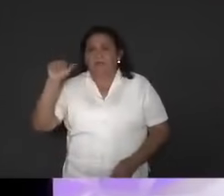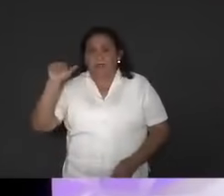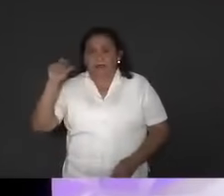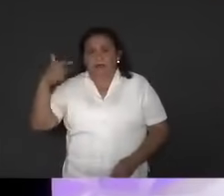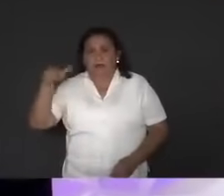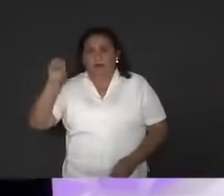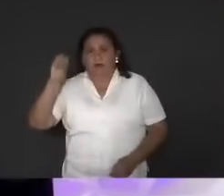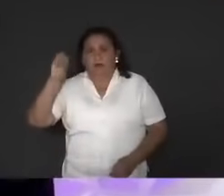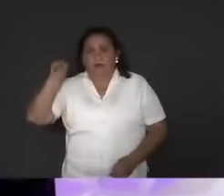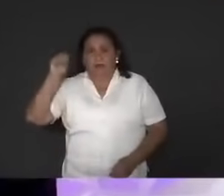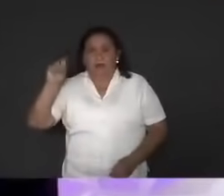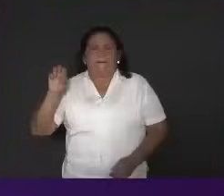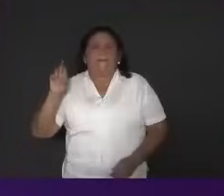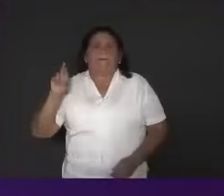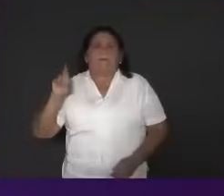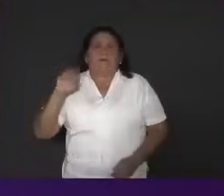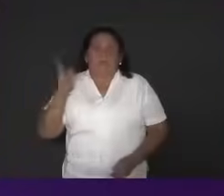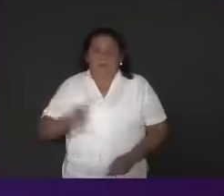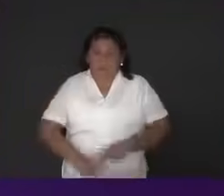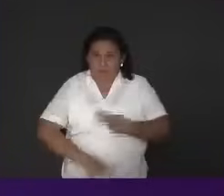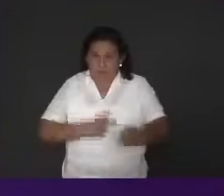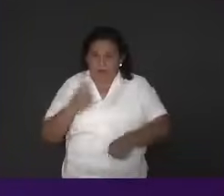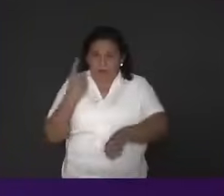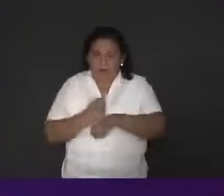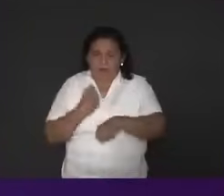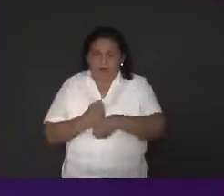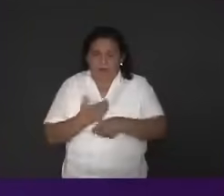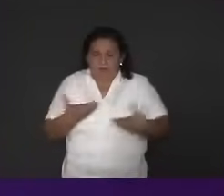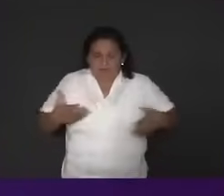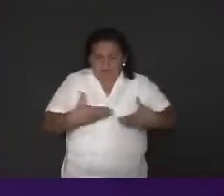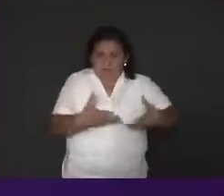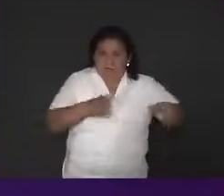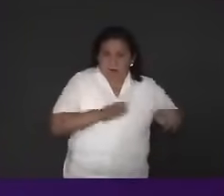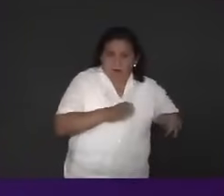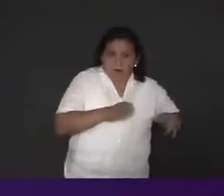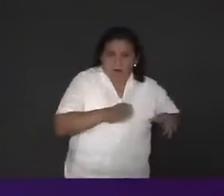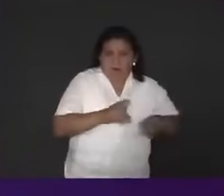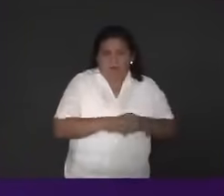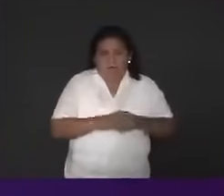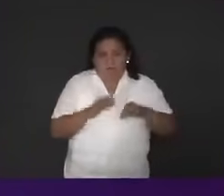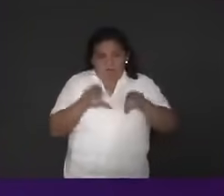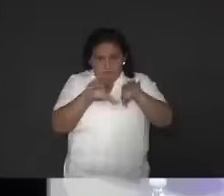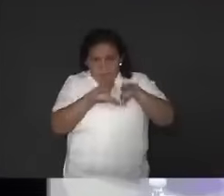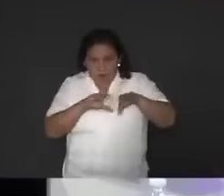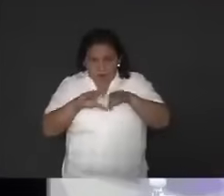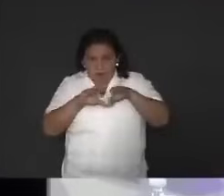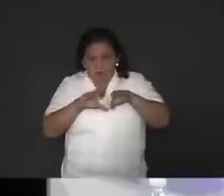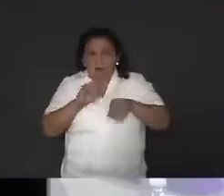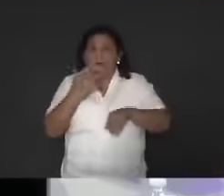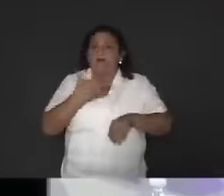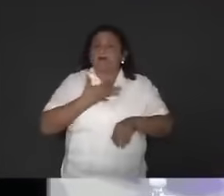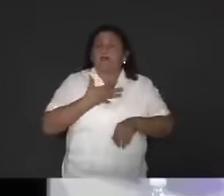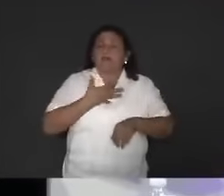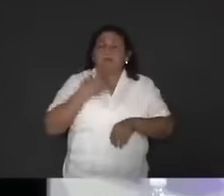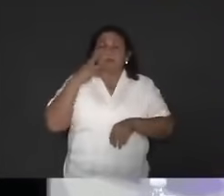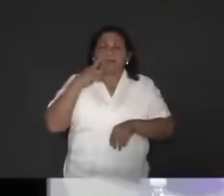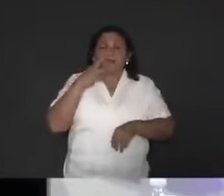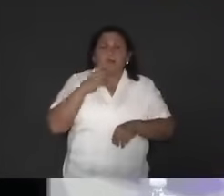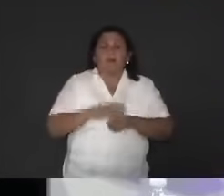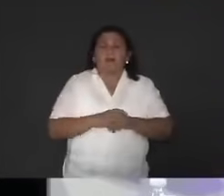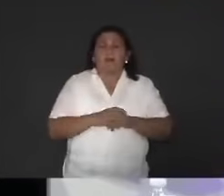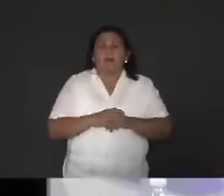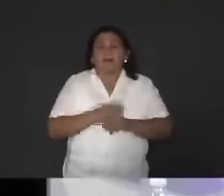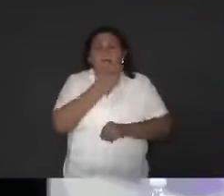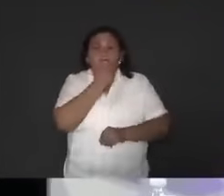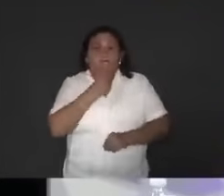candidata. Vamos por el primer gabinete paritario de la historia, sí, pero además tiene que tener perspectiva de género.